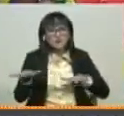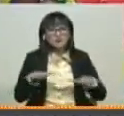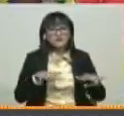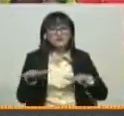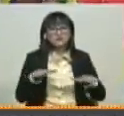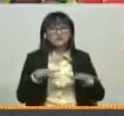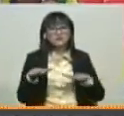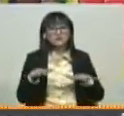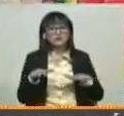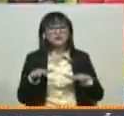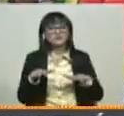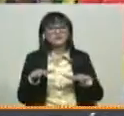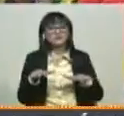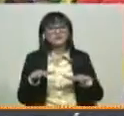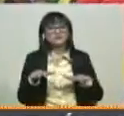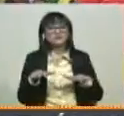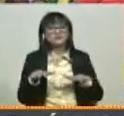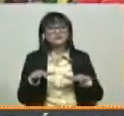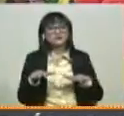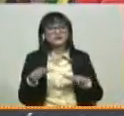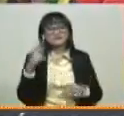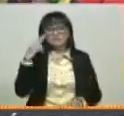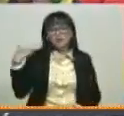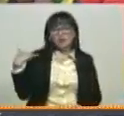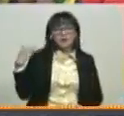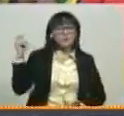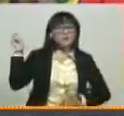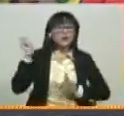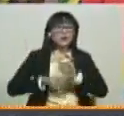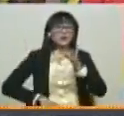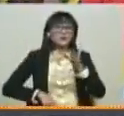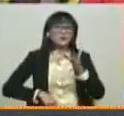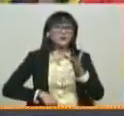movilización, cero triunfalismo.